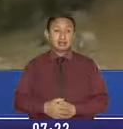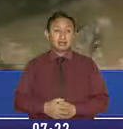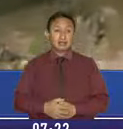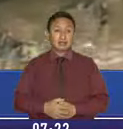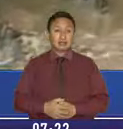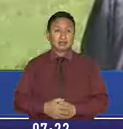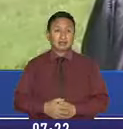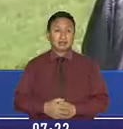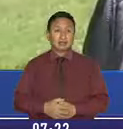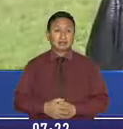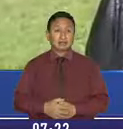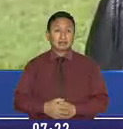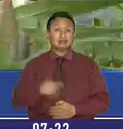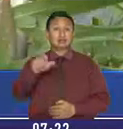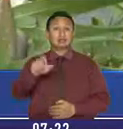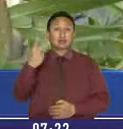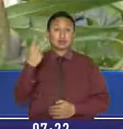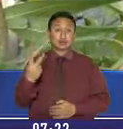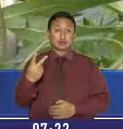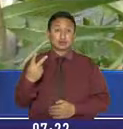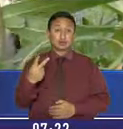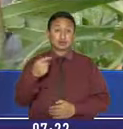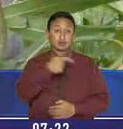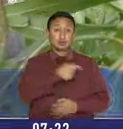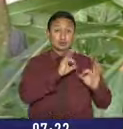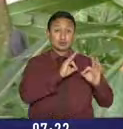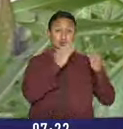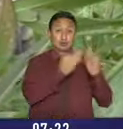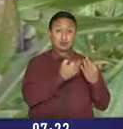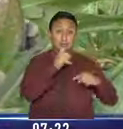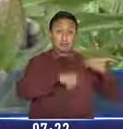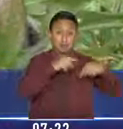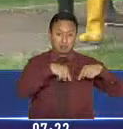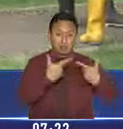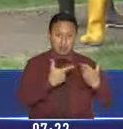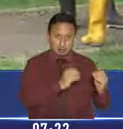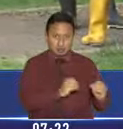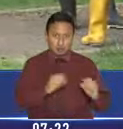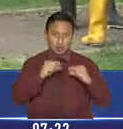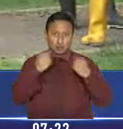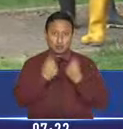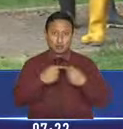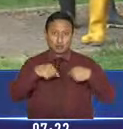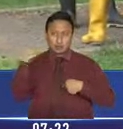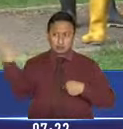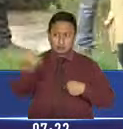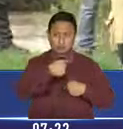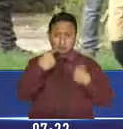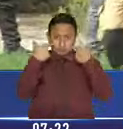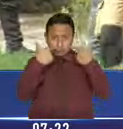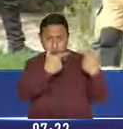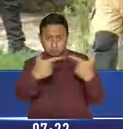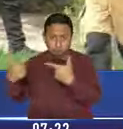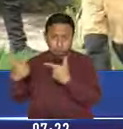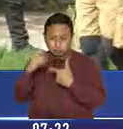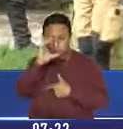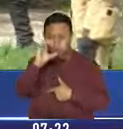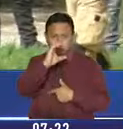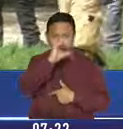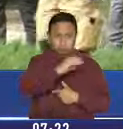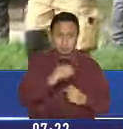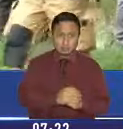La familia del desaparecido y sus amigos se organizaron en grupos, peinando varios kilómetros del caudaloso río Tomebamba hasta dar con su cuerpo y así aliviar